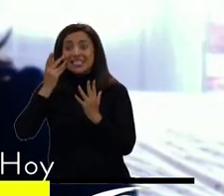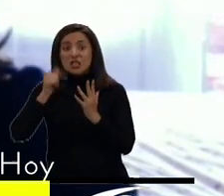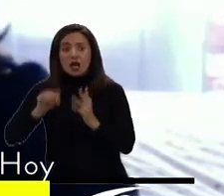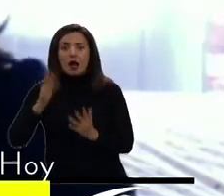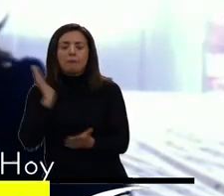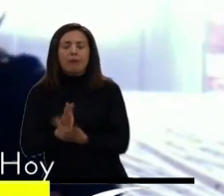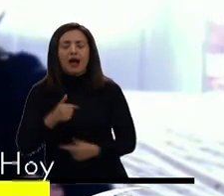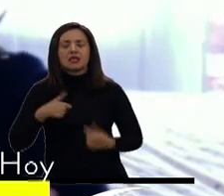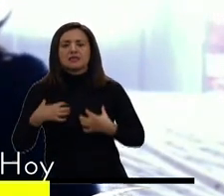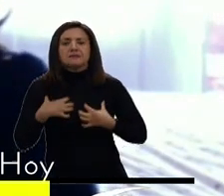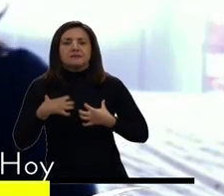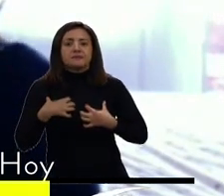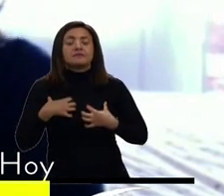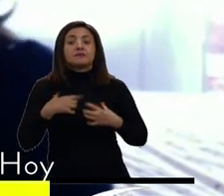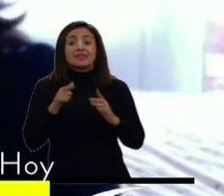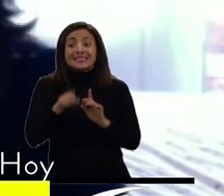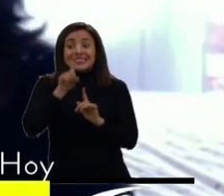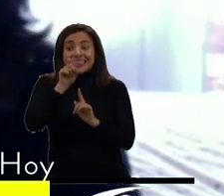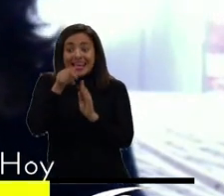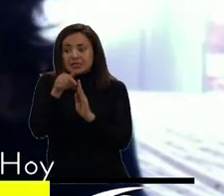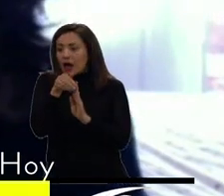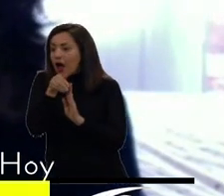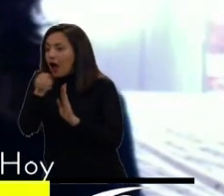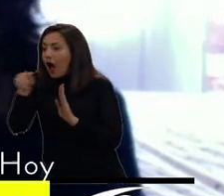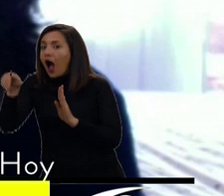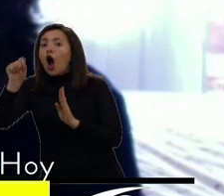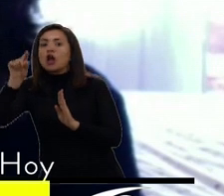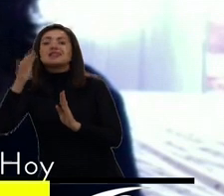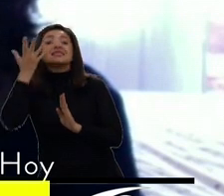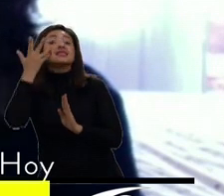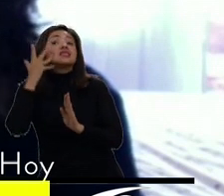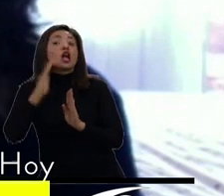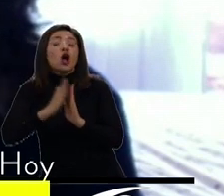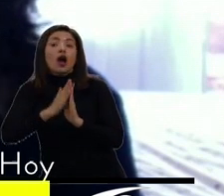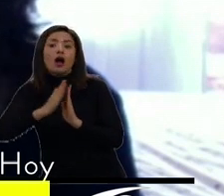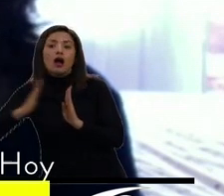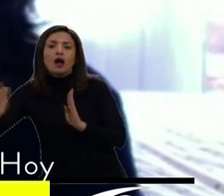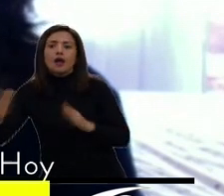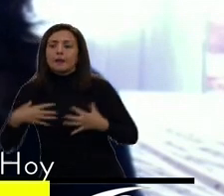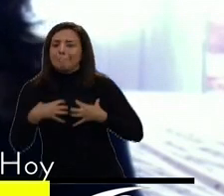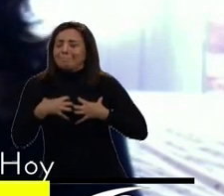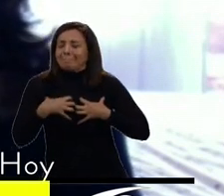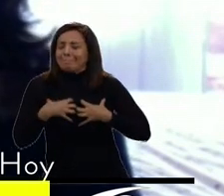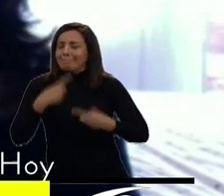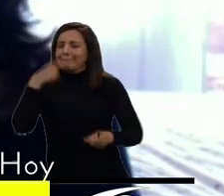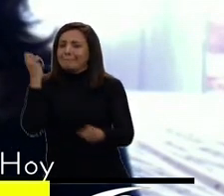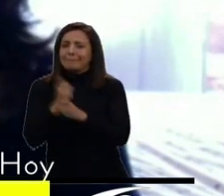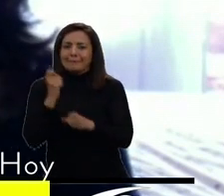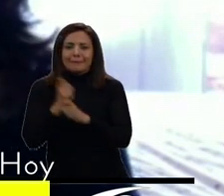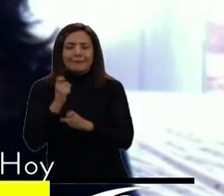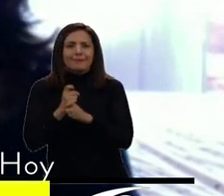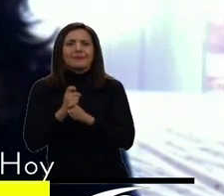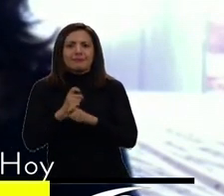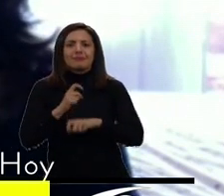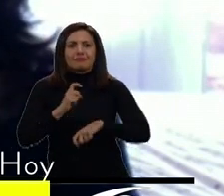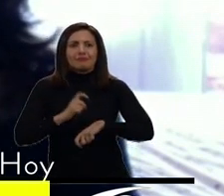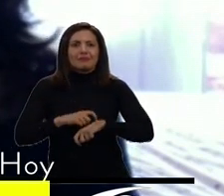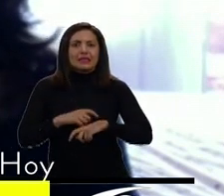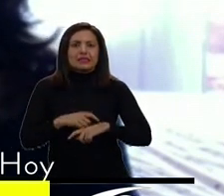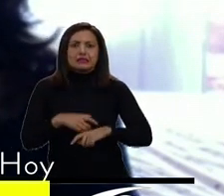10-11. Fueron 5 días de respirar con dificultad y de momentos un poquito